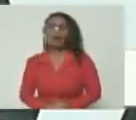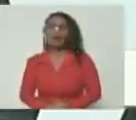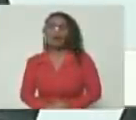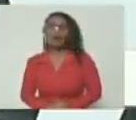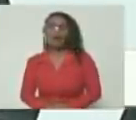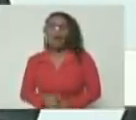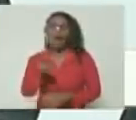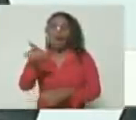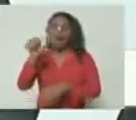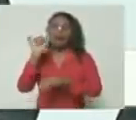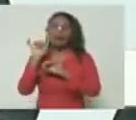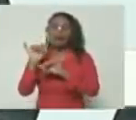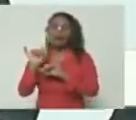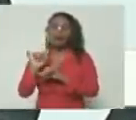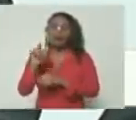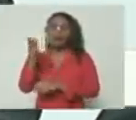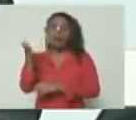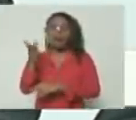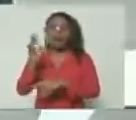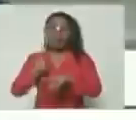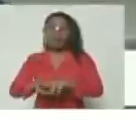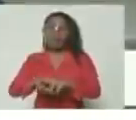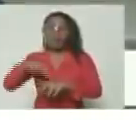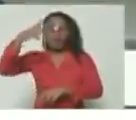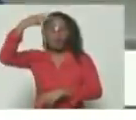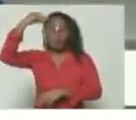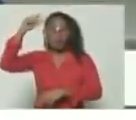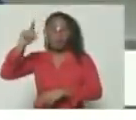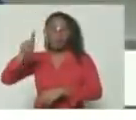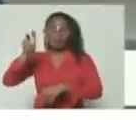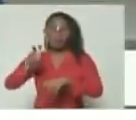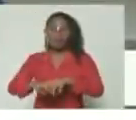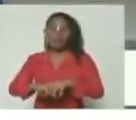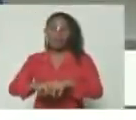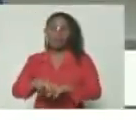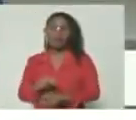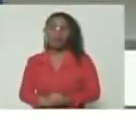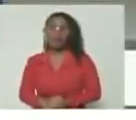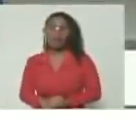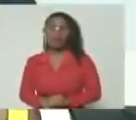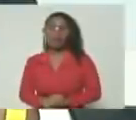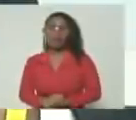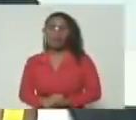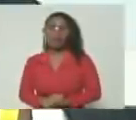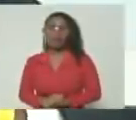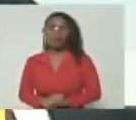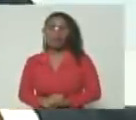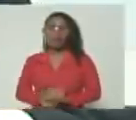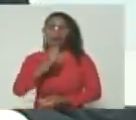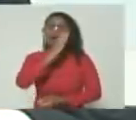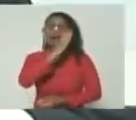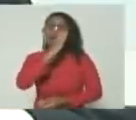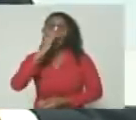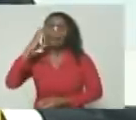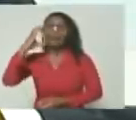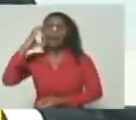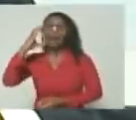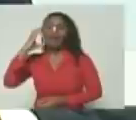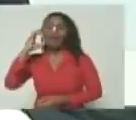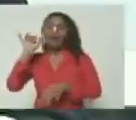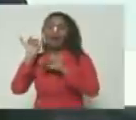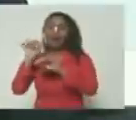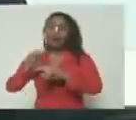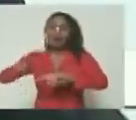Ahí mismo, donde está sentado usted, diputado Luis Parra, estuvo sentado Enrique Capriles Radosky, en la misma